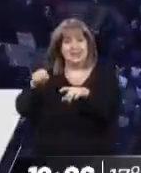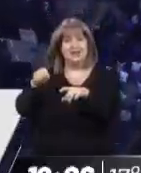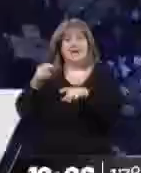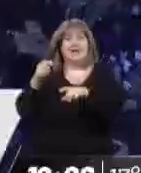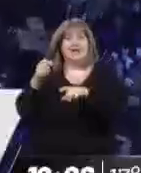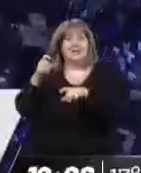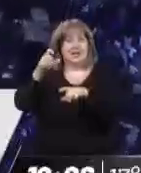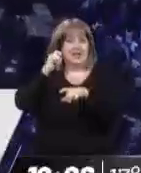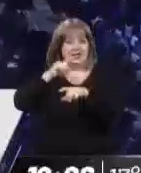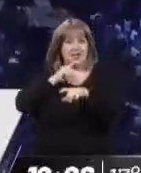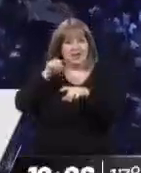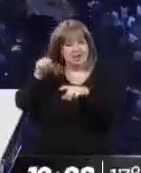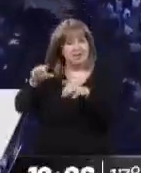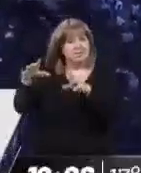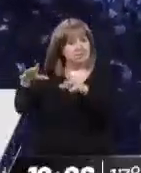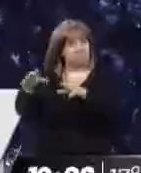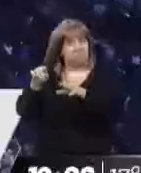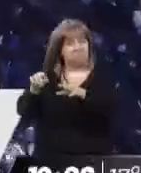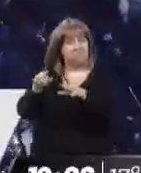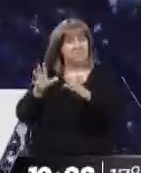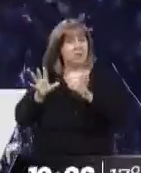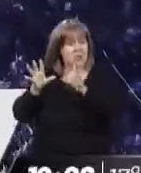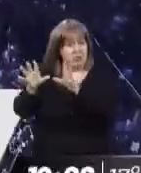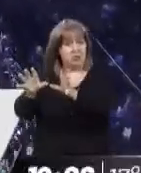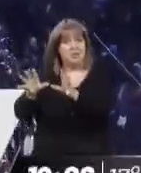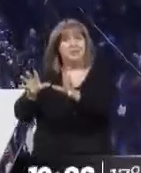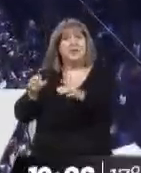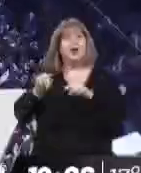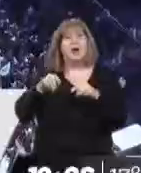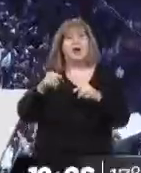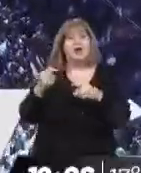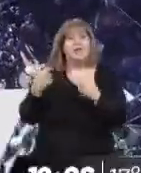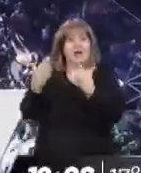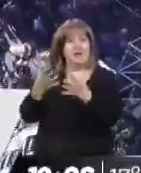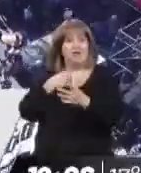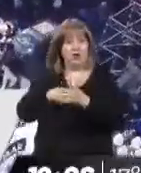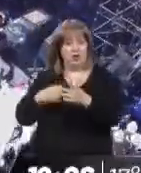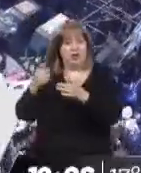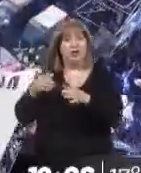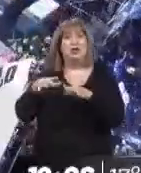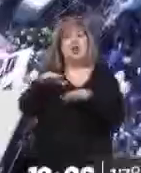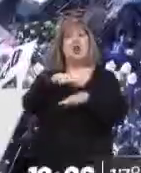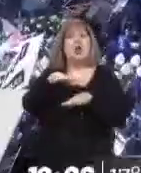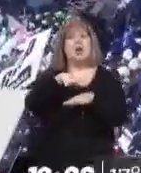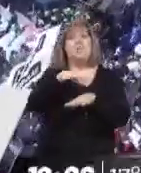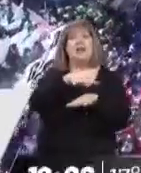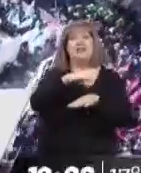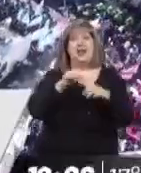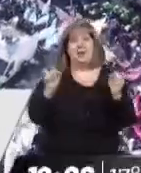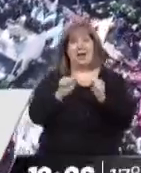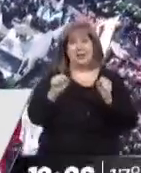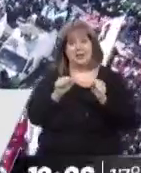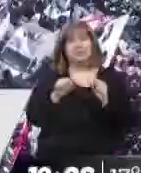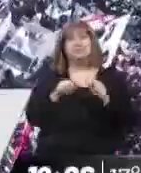al sector este del gobierno actual, estuvo en Plaza de Mayo, ahí vemos con una